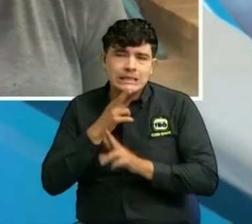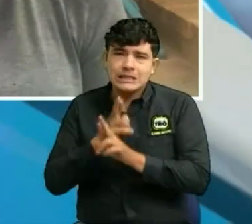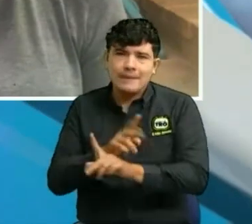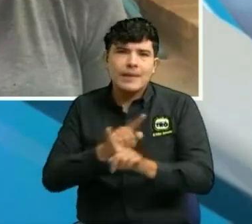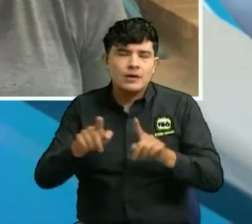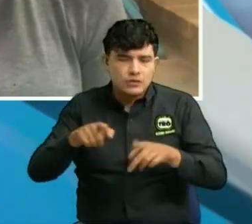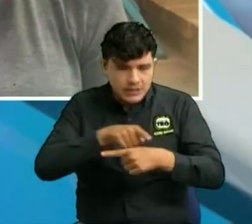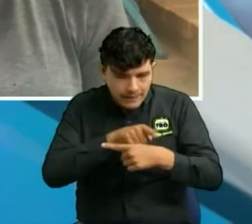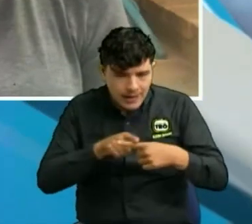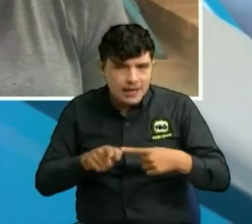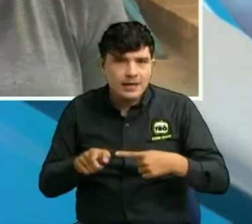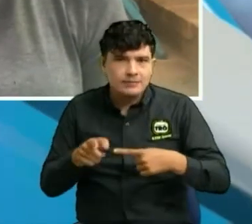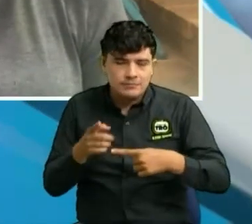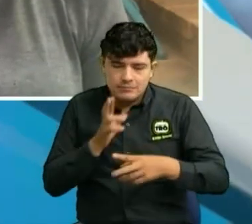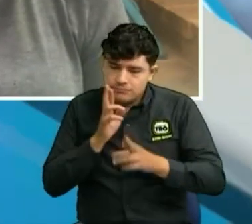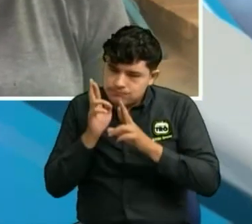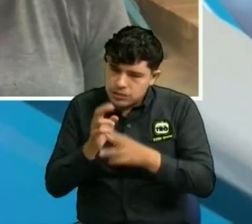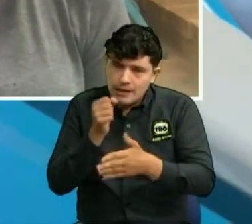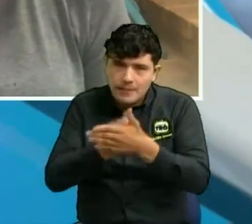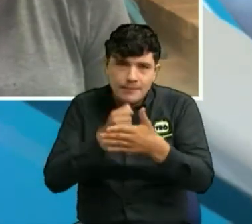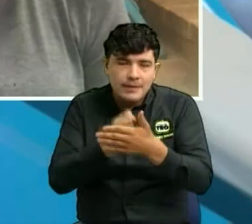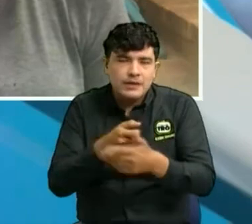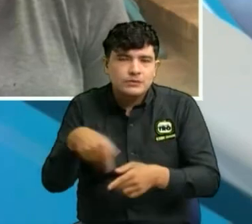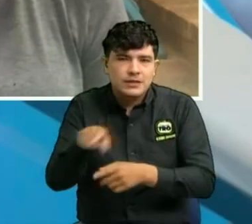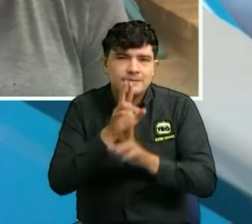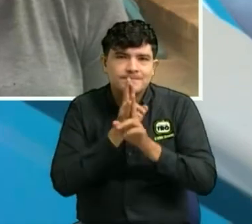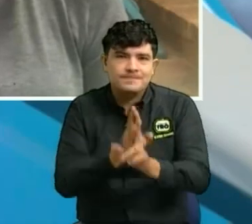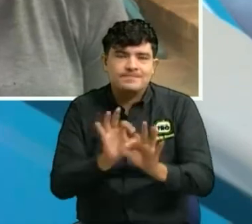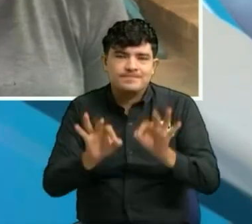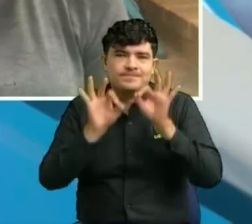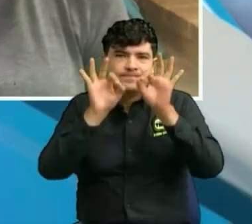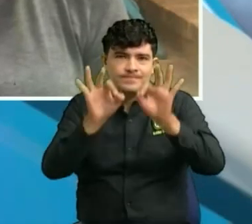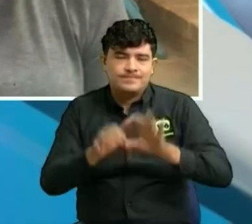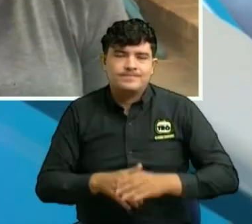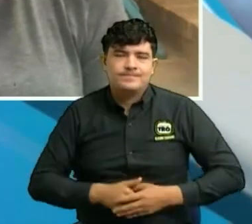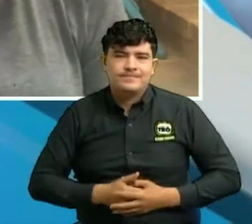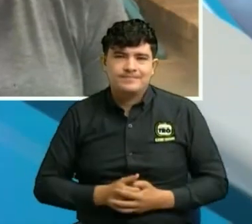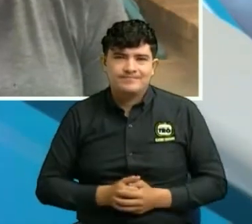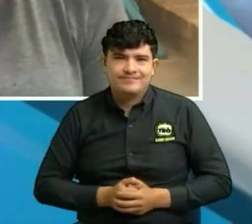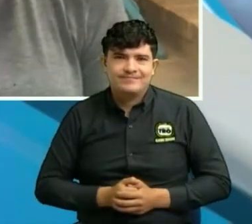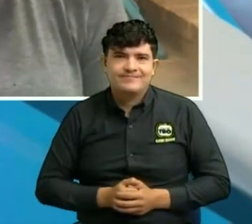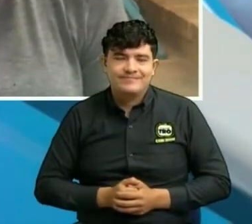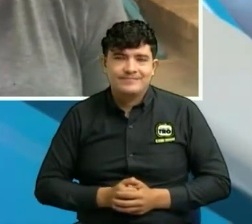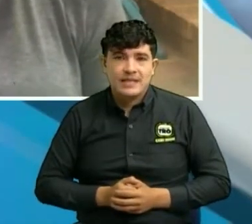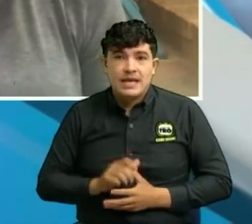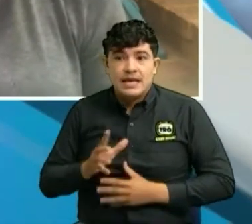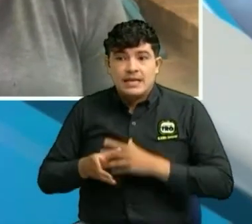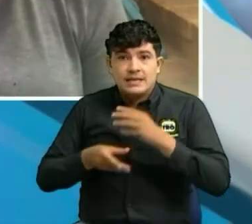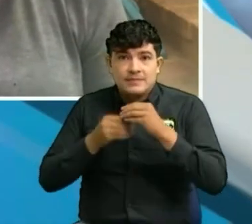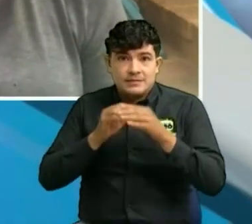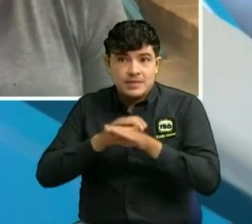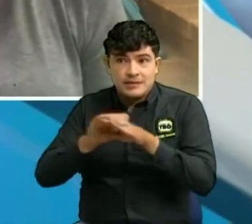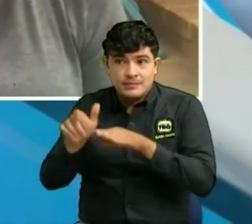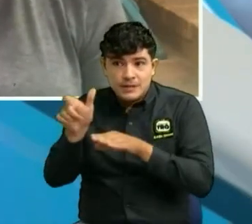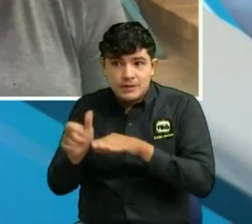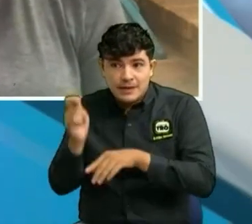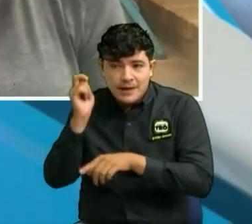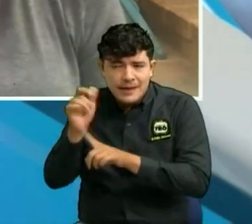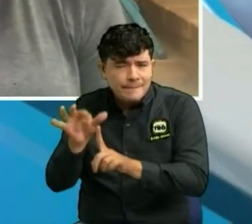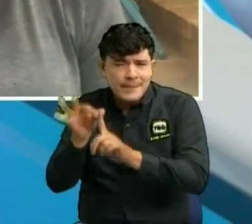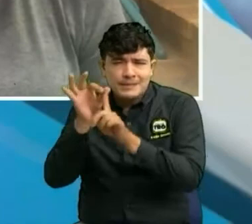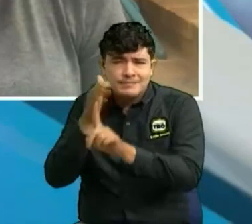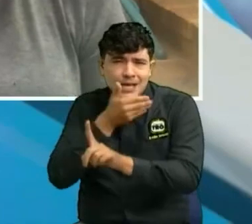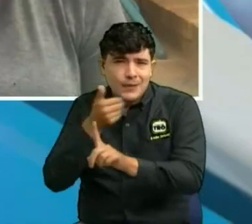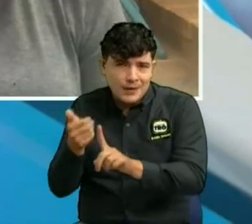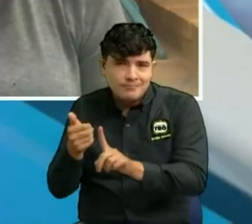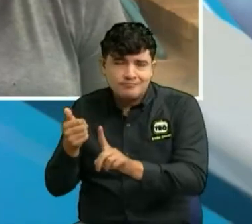el transcurso de la semana de darle respuesta a cada una de sus inquietudes y tratamos de tener los mejores especialistas para que usted los tenga a la mano, porque la razón de